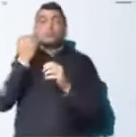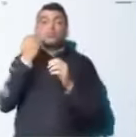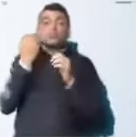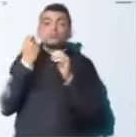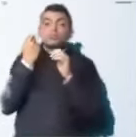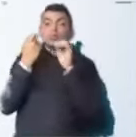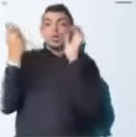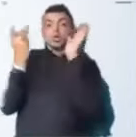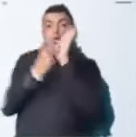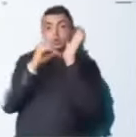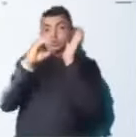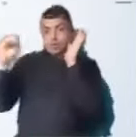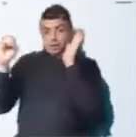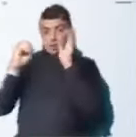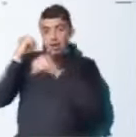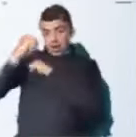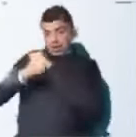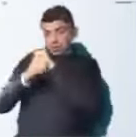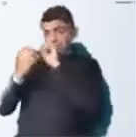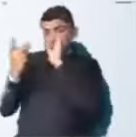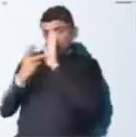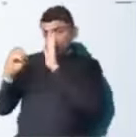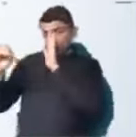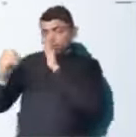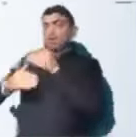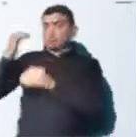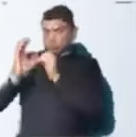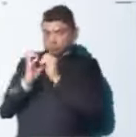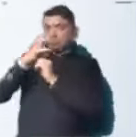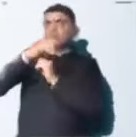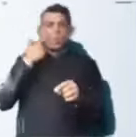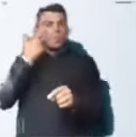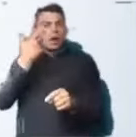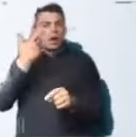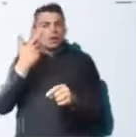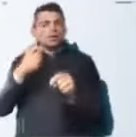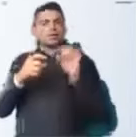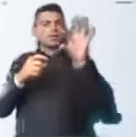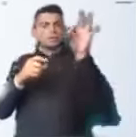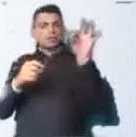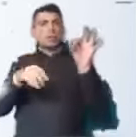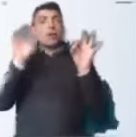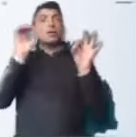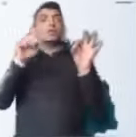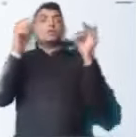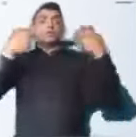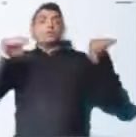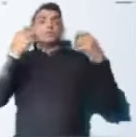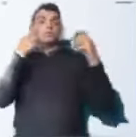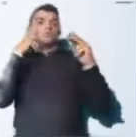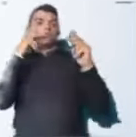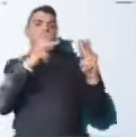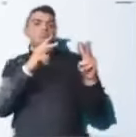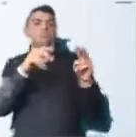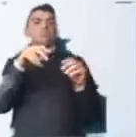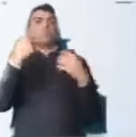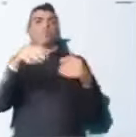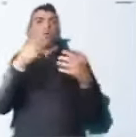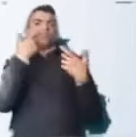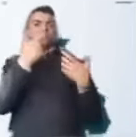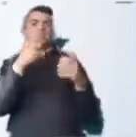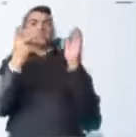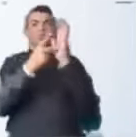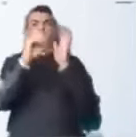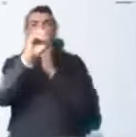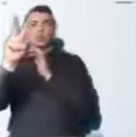quiero resaltar, es uno que se ocasionó en el 2002, el SARS, que fue conocido como la epidemia del síndrome respiratorio